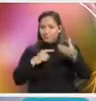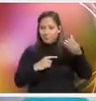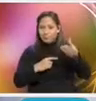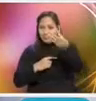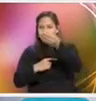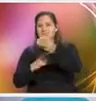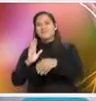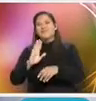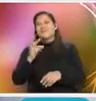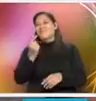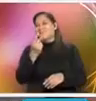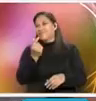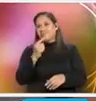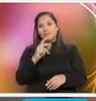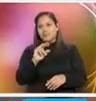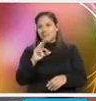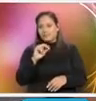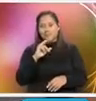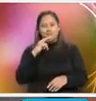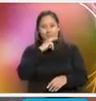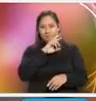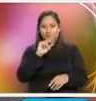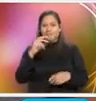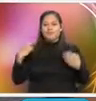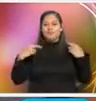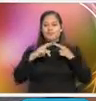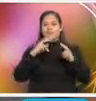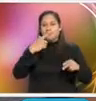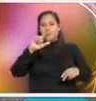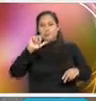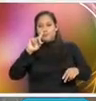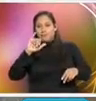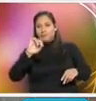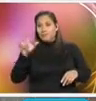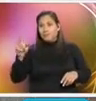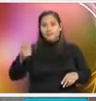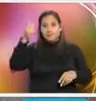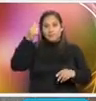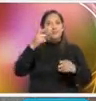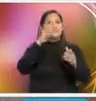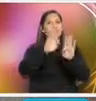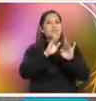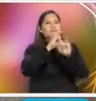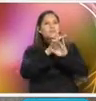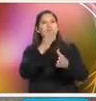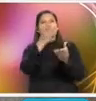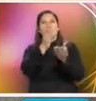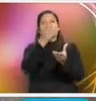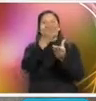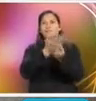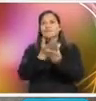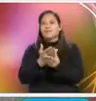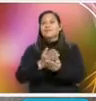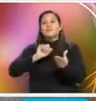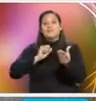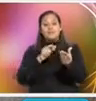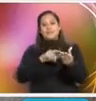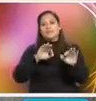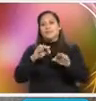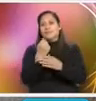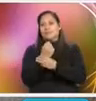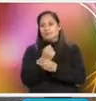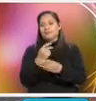Se dice muy rápido. Pero la maestra Gladiola, que fue la que empezó a recopilar todo, pues sí, es un trabajo arduo y de